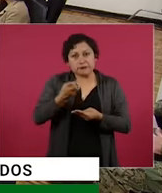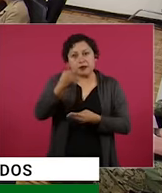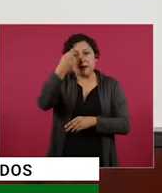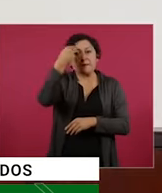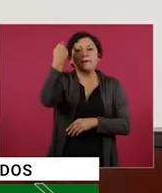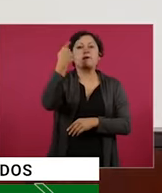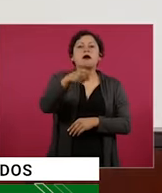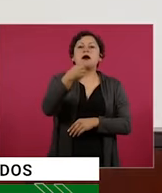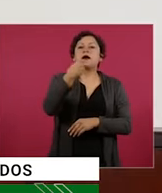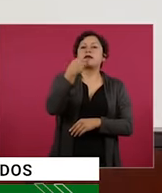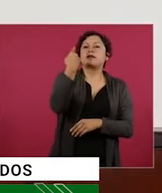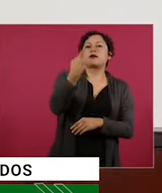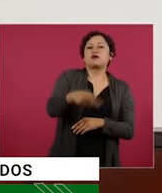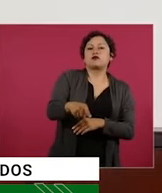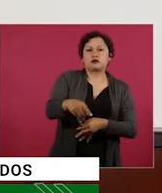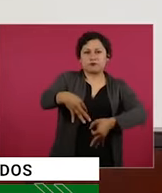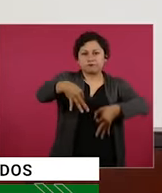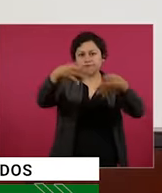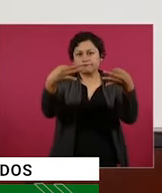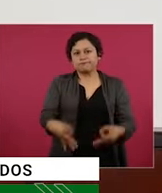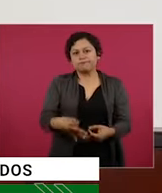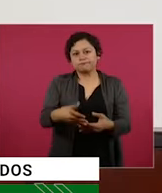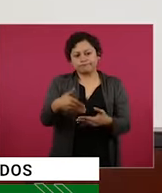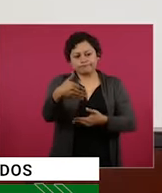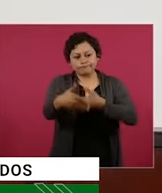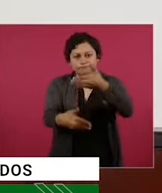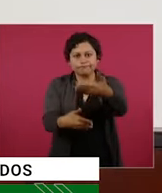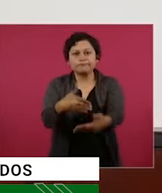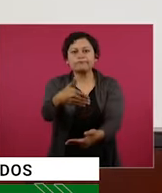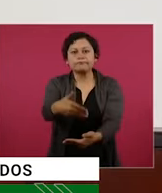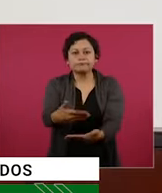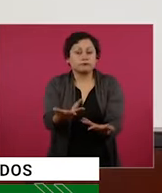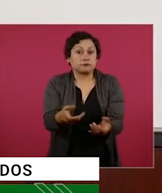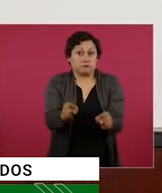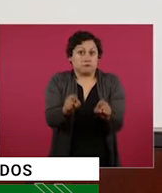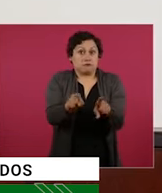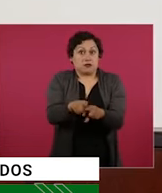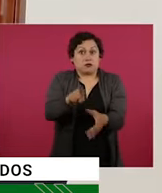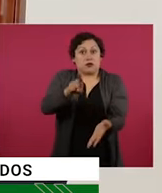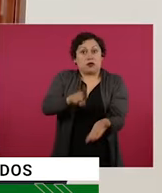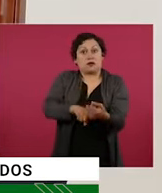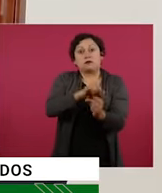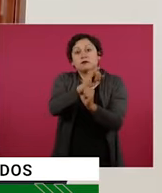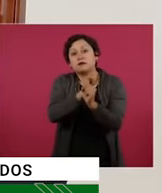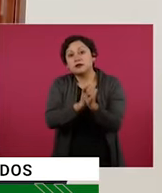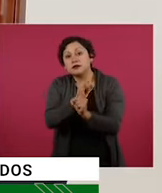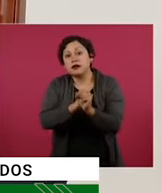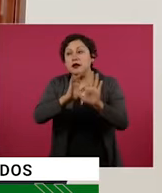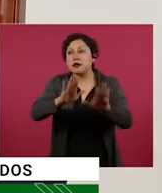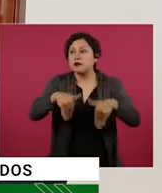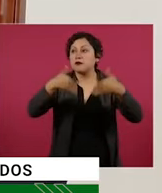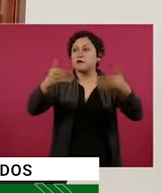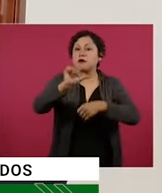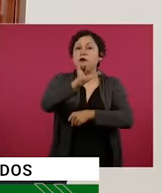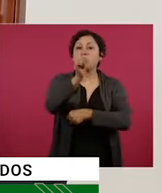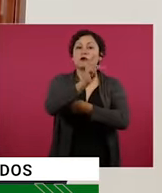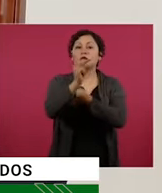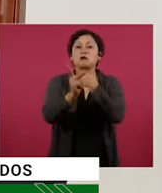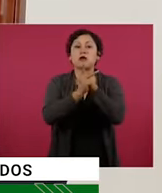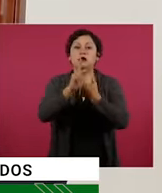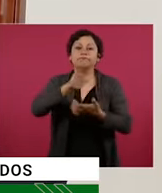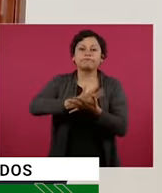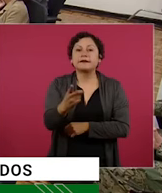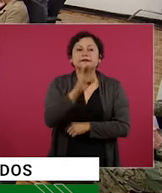El presidente López Obrador descartó que lo que declaren en Estados Unidos Ismael El Mayo Zambada y Joaquín Guzmán López